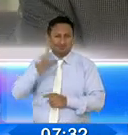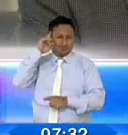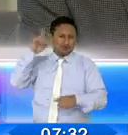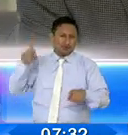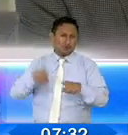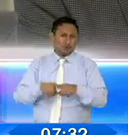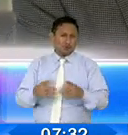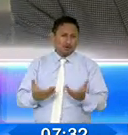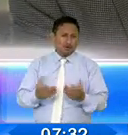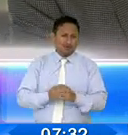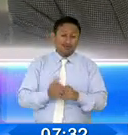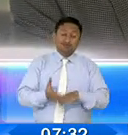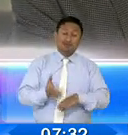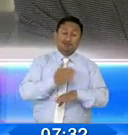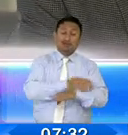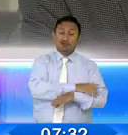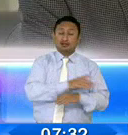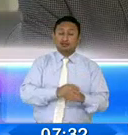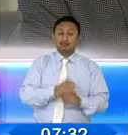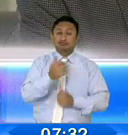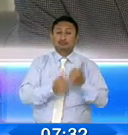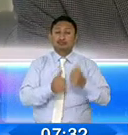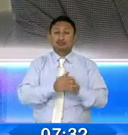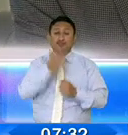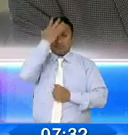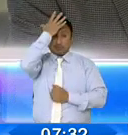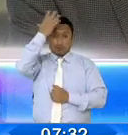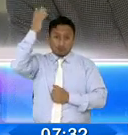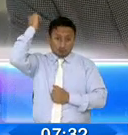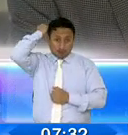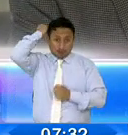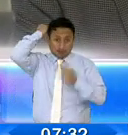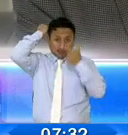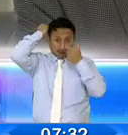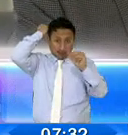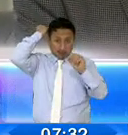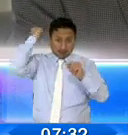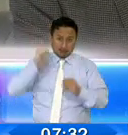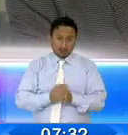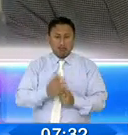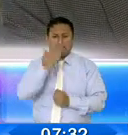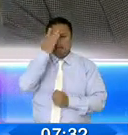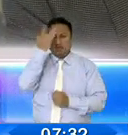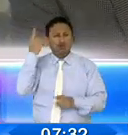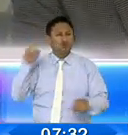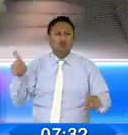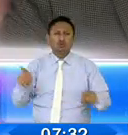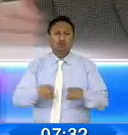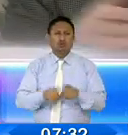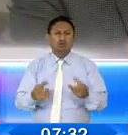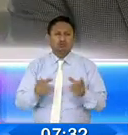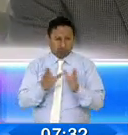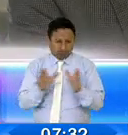llegó pues el señor Pérez con el señor Lasso. ¿El por qué? Ampliemos un poquito eso.